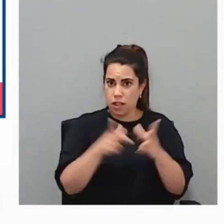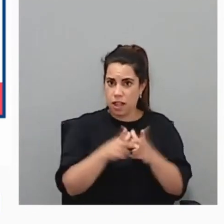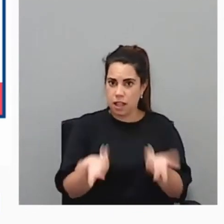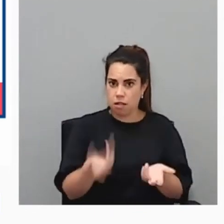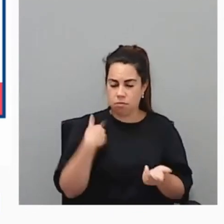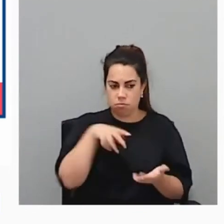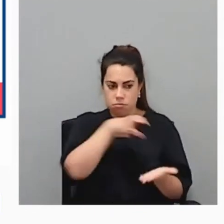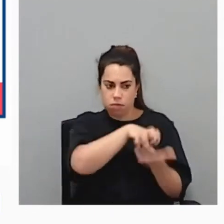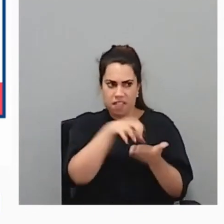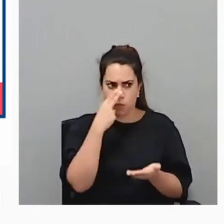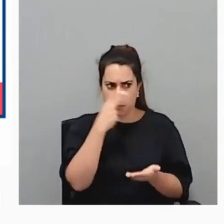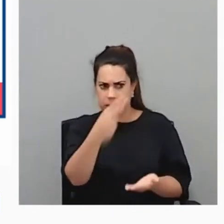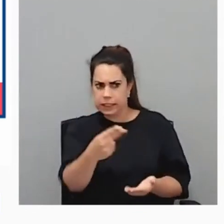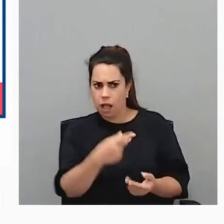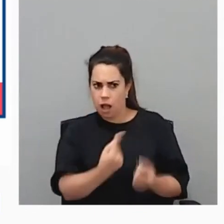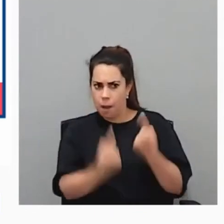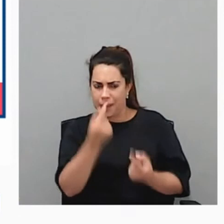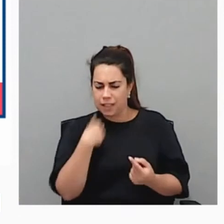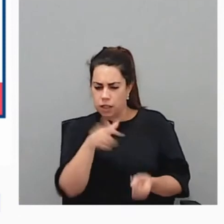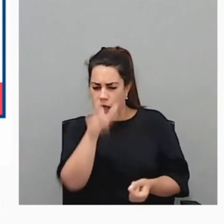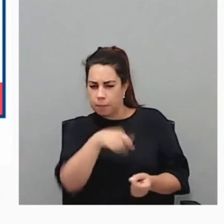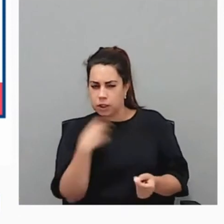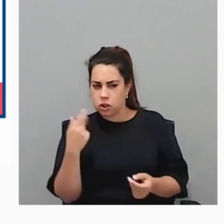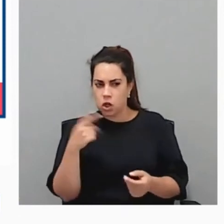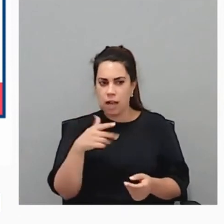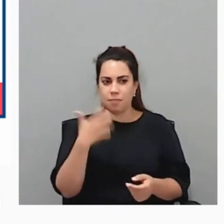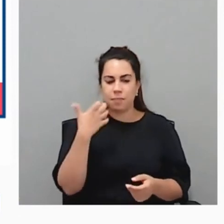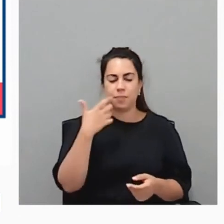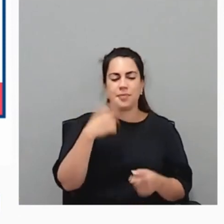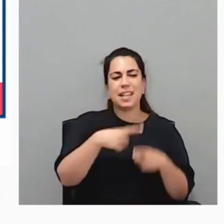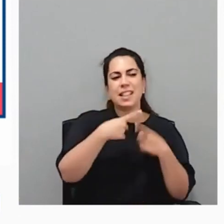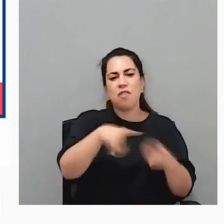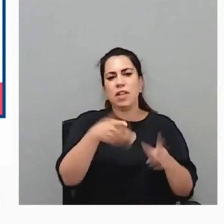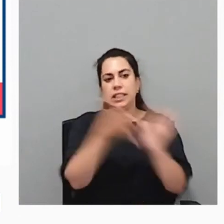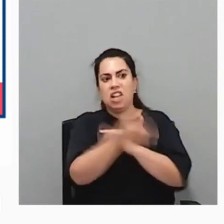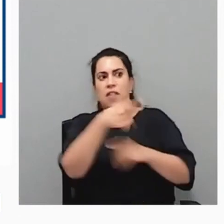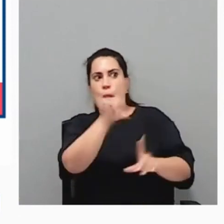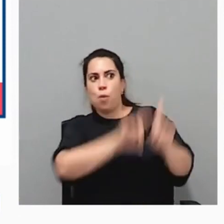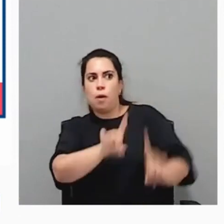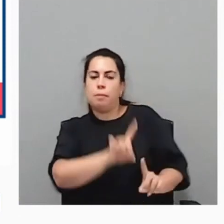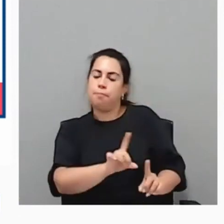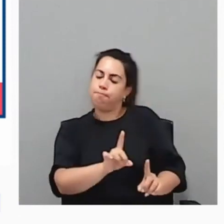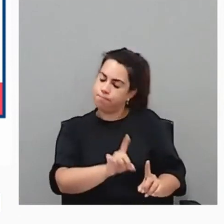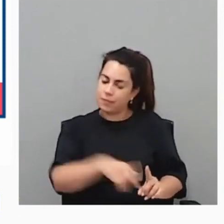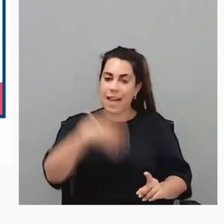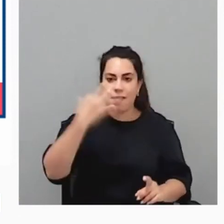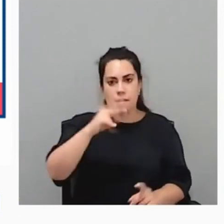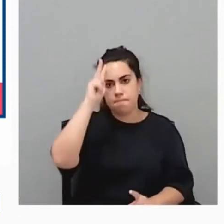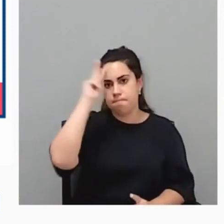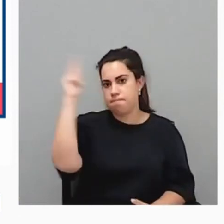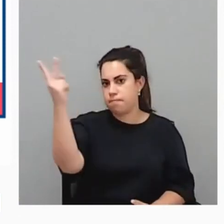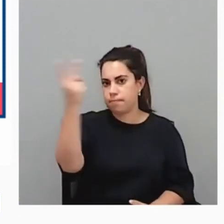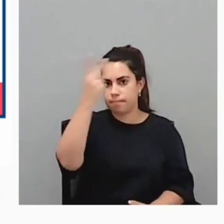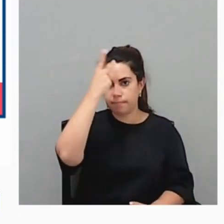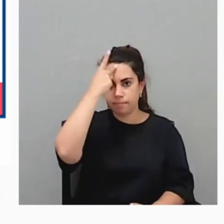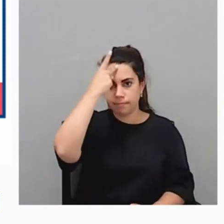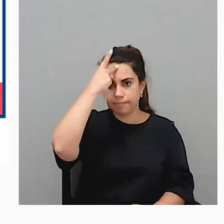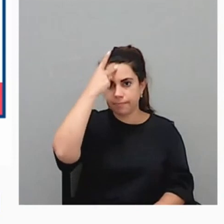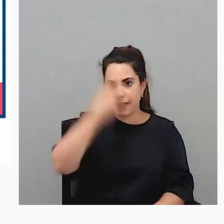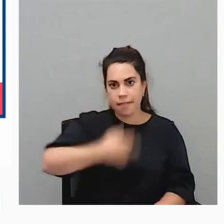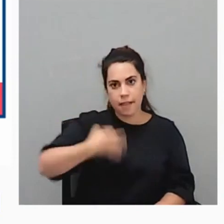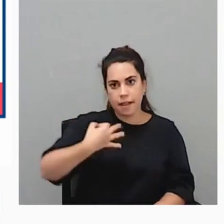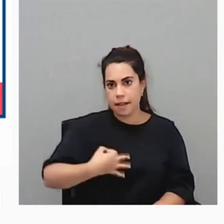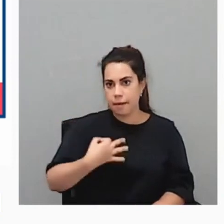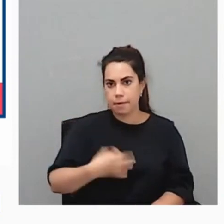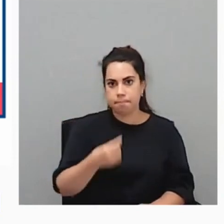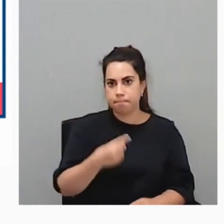en los que cuando alguien es diferente se ve como un problema. Y ese es el chip que tenemos que cambiar. Tenemos que ver esa diferencia, esa